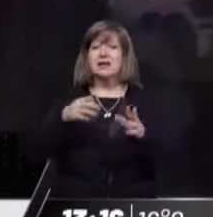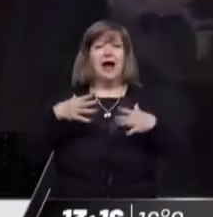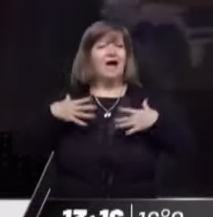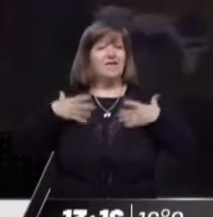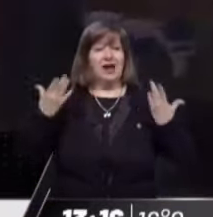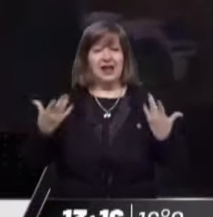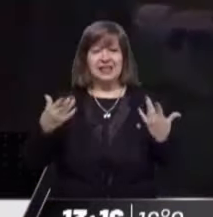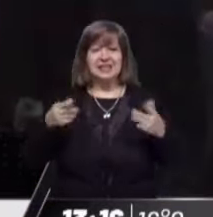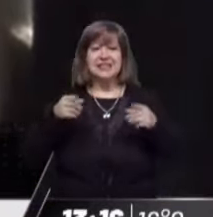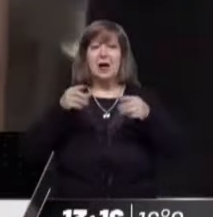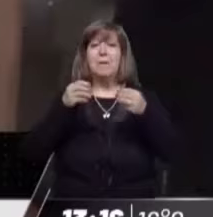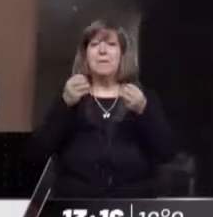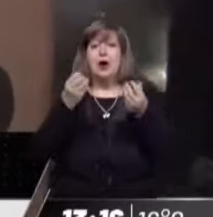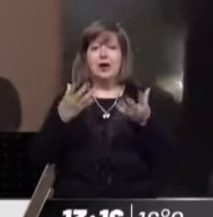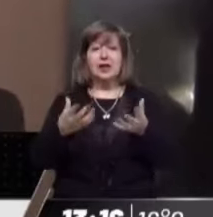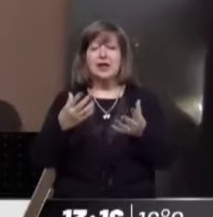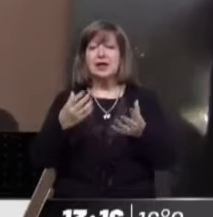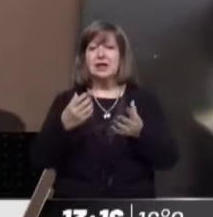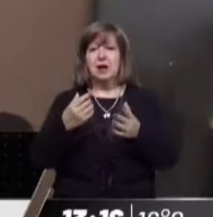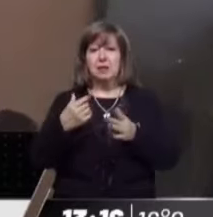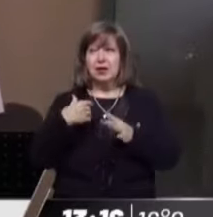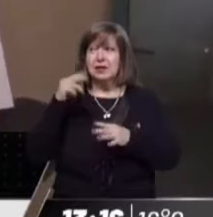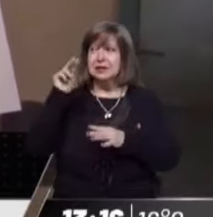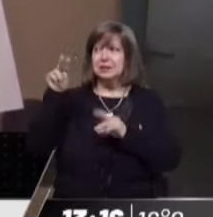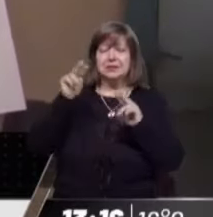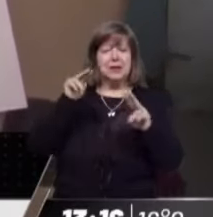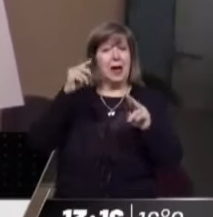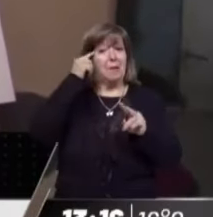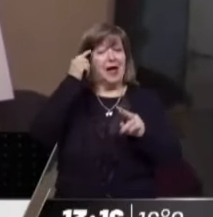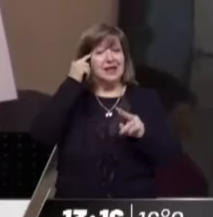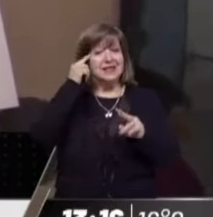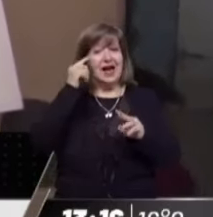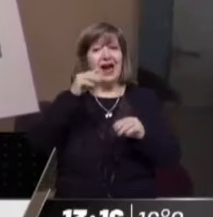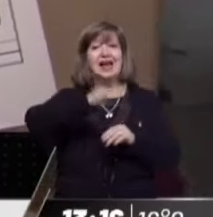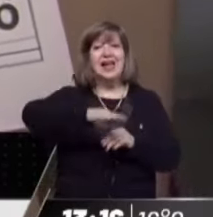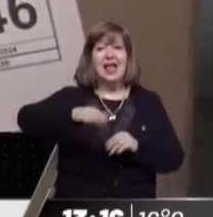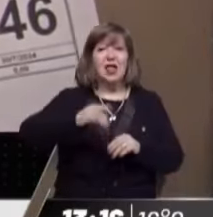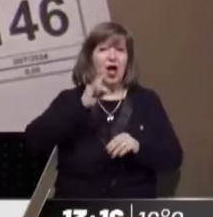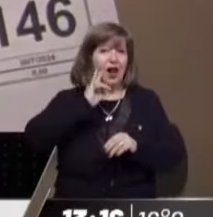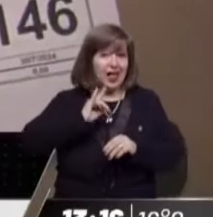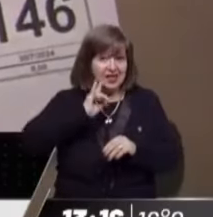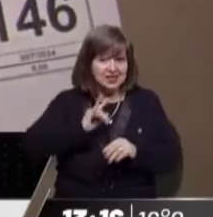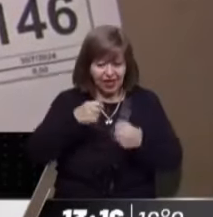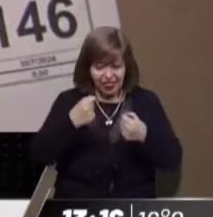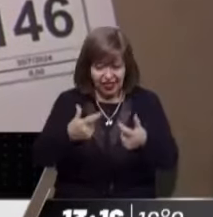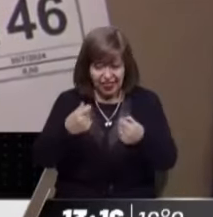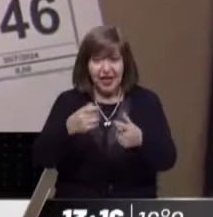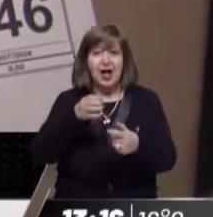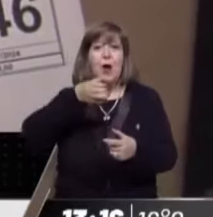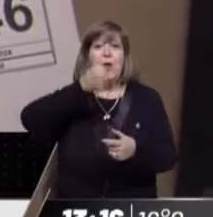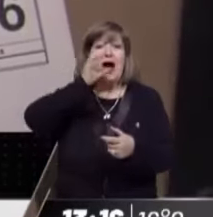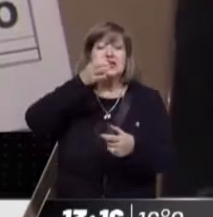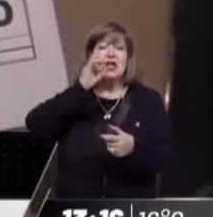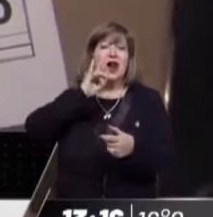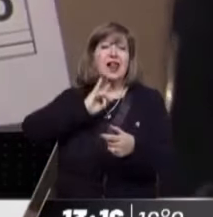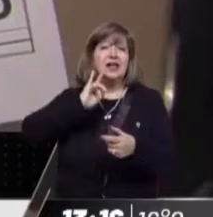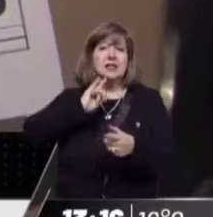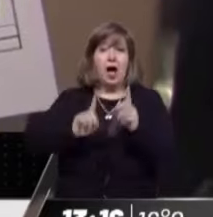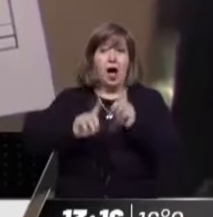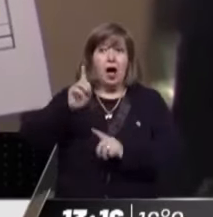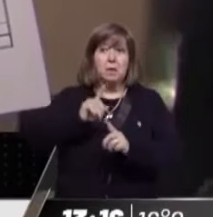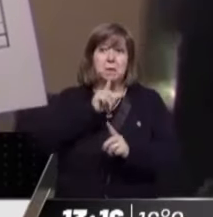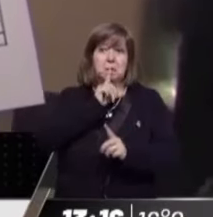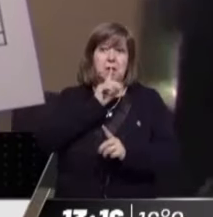felices porque el solo hecho de de pensar que que un niño va a tener eh eh un vaso de leche que hay muchos que